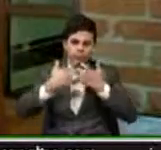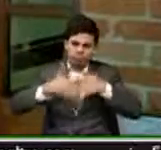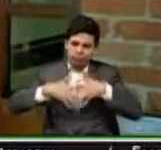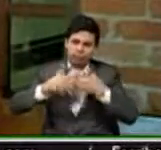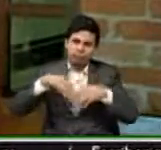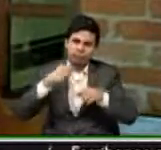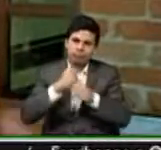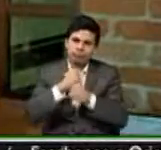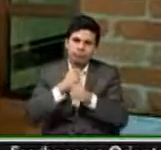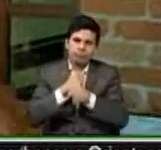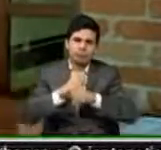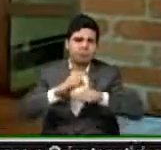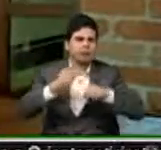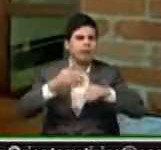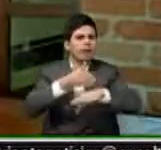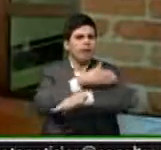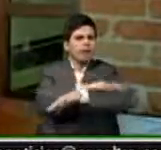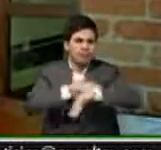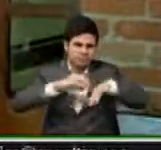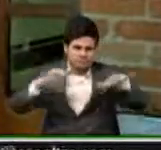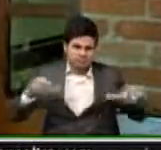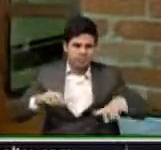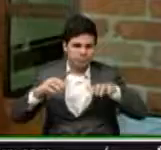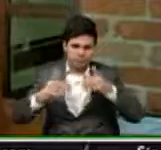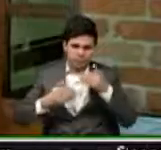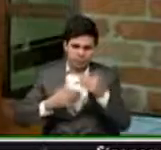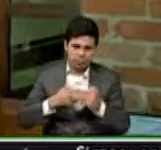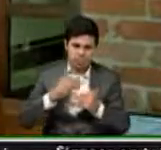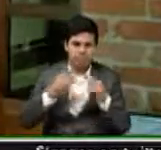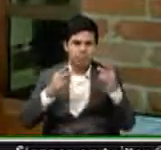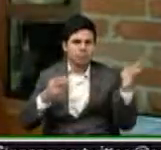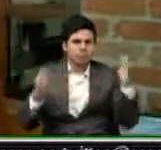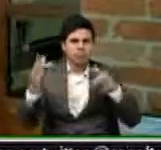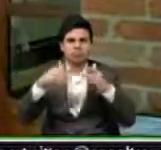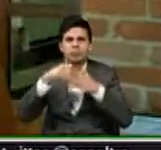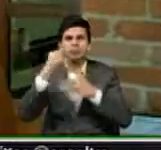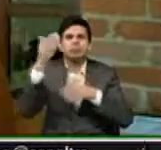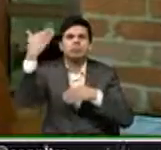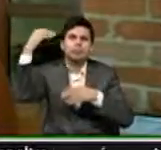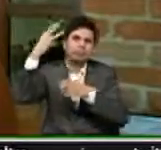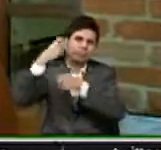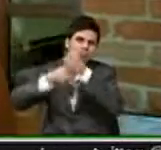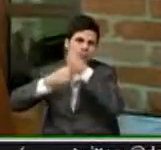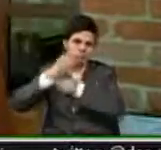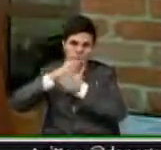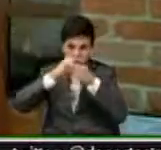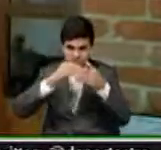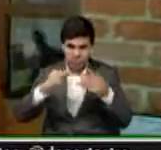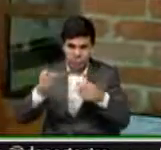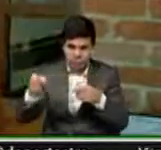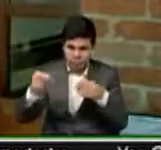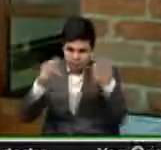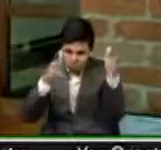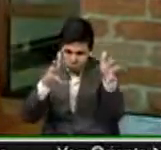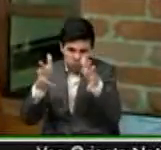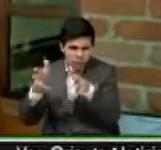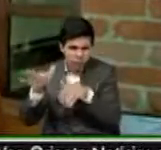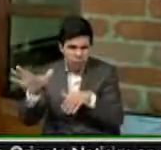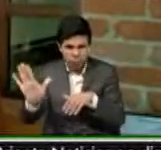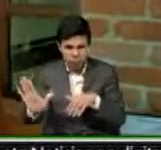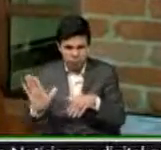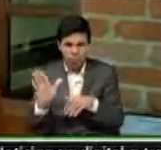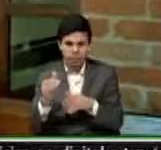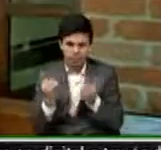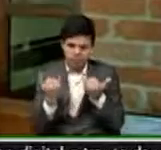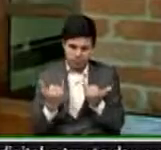final de aquel proceso de formación de públicos que arrancamos hace 3 años con nuestros niños semilleros de cineastas. Este